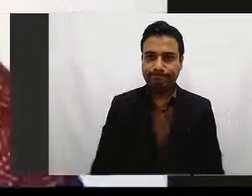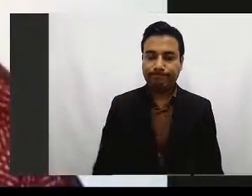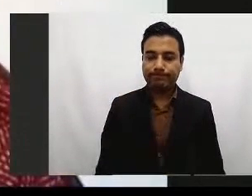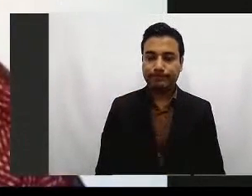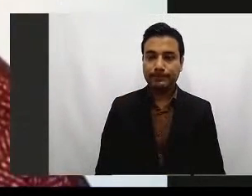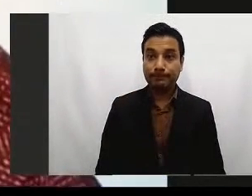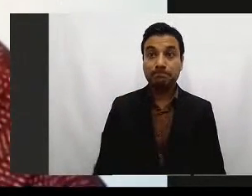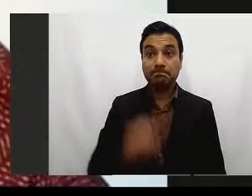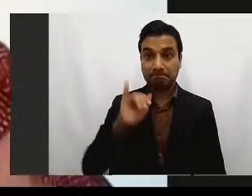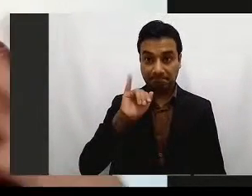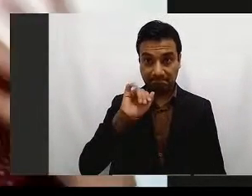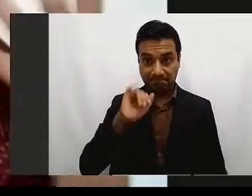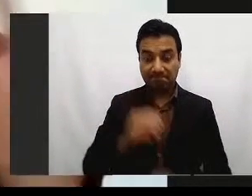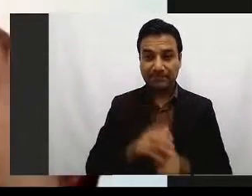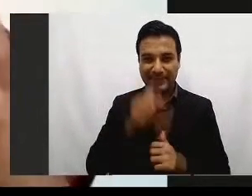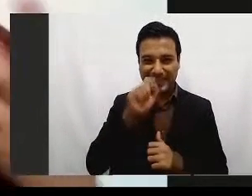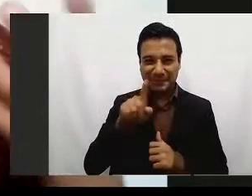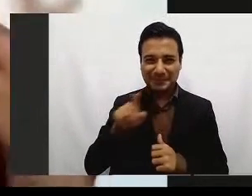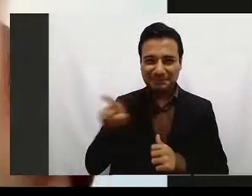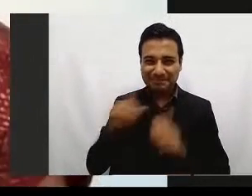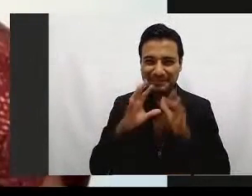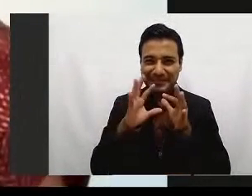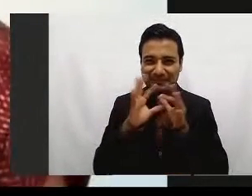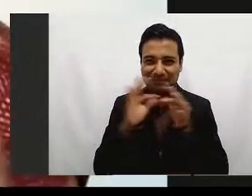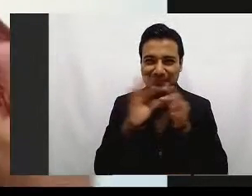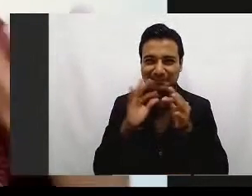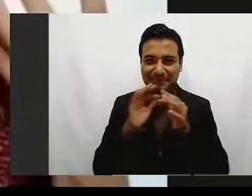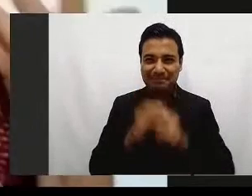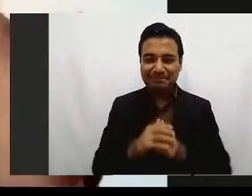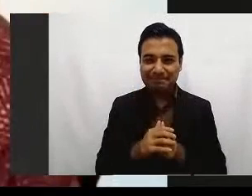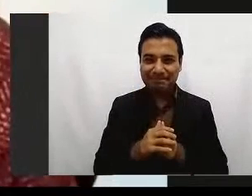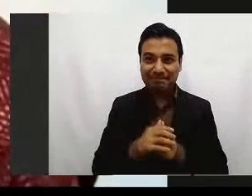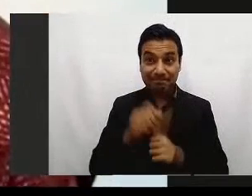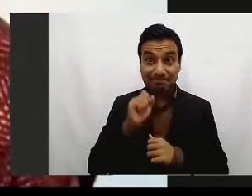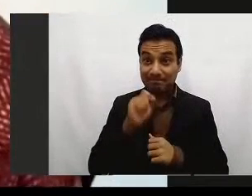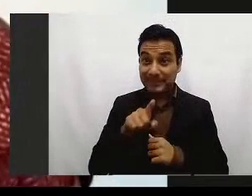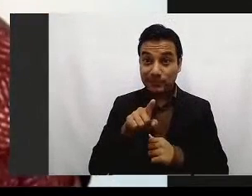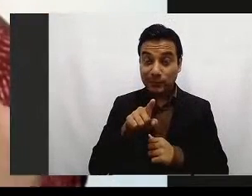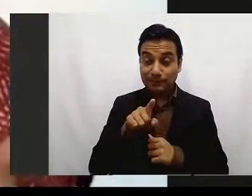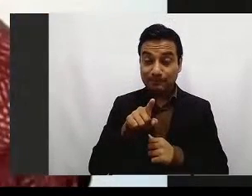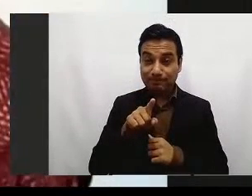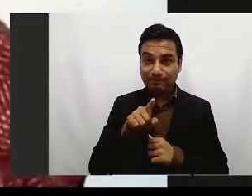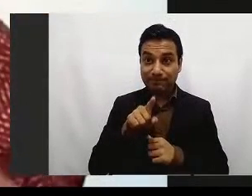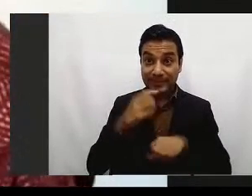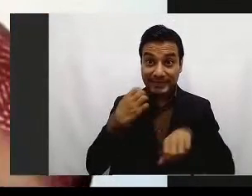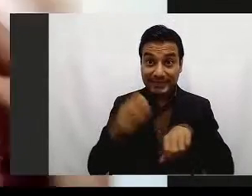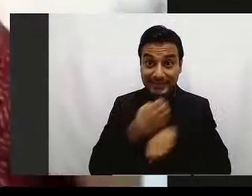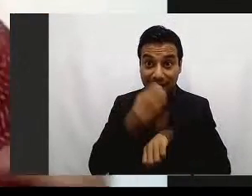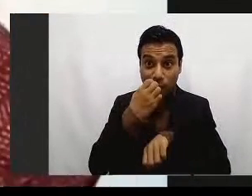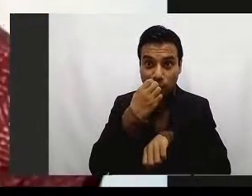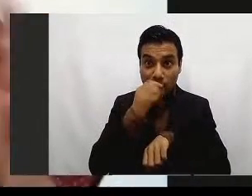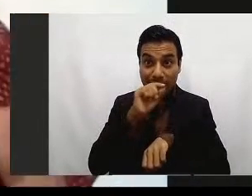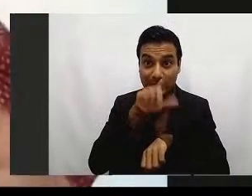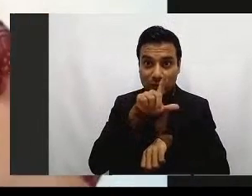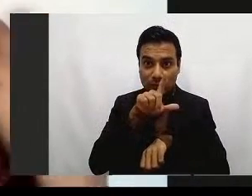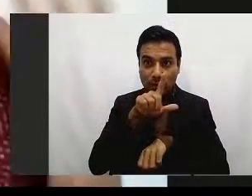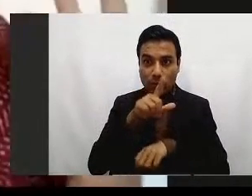Sí, y también esto que comentas de justo, ¿no? Ser del mismo sector, del mismo estado y no conocerse, creo que es